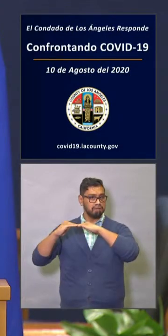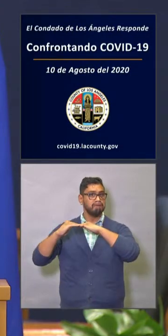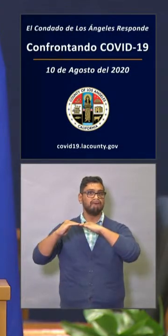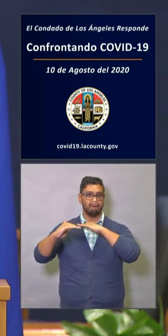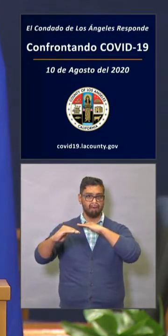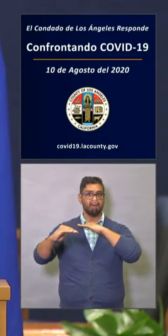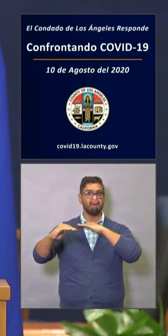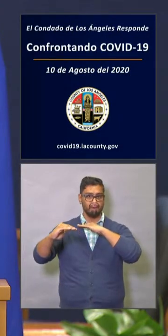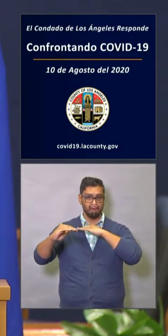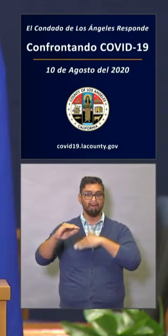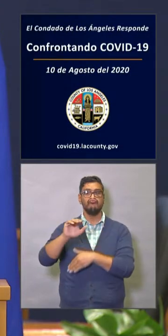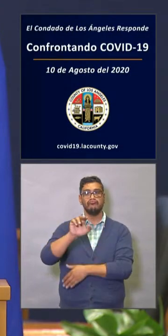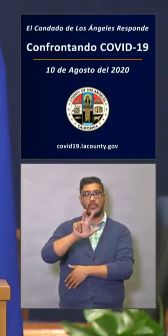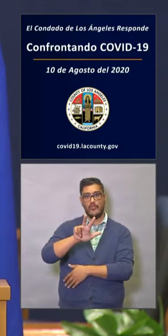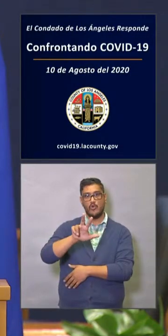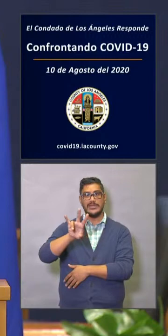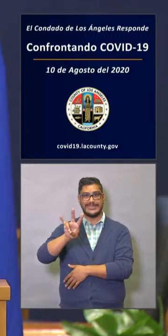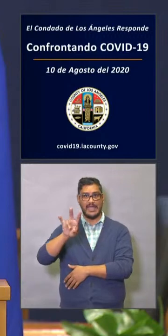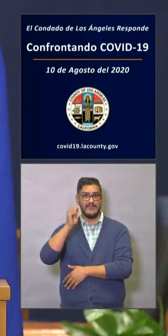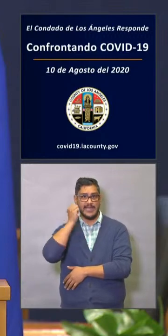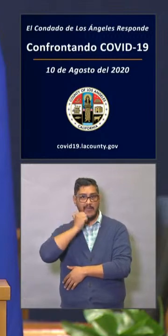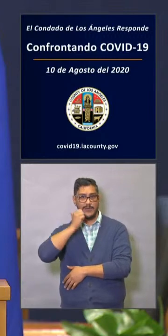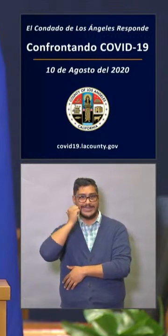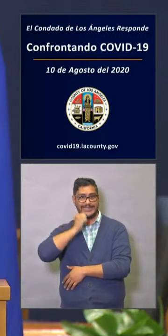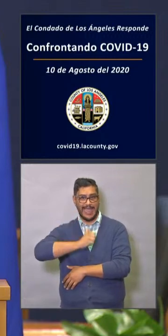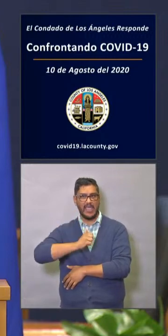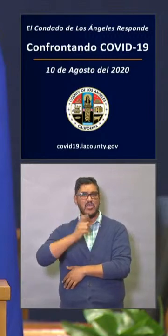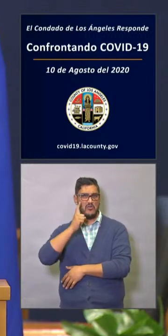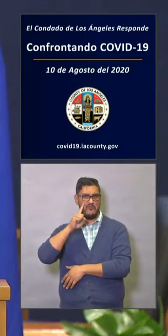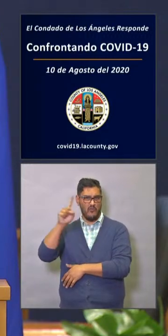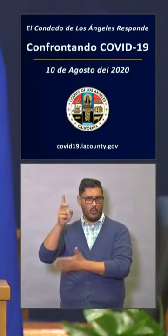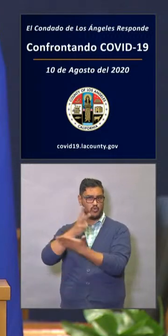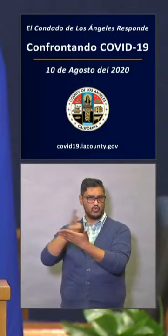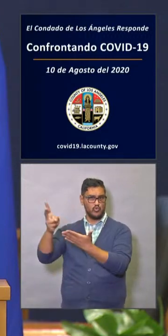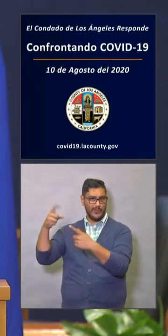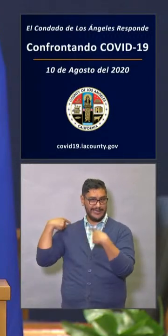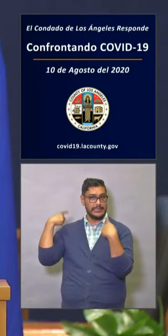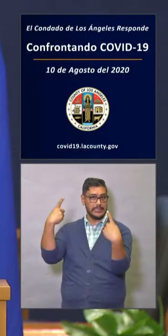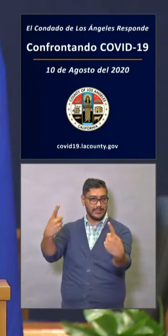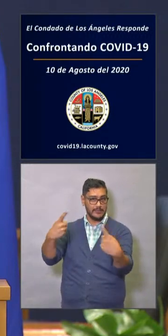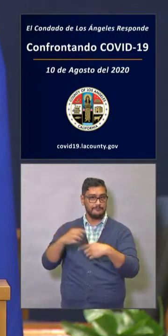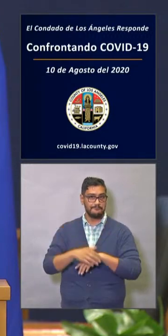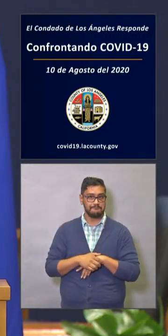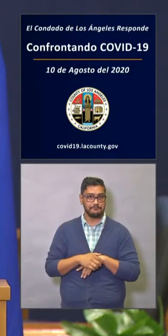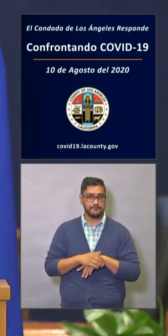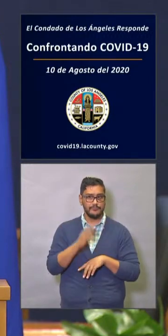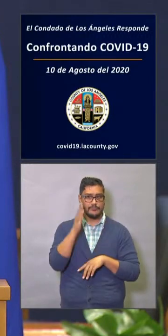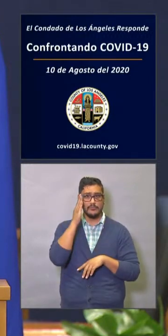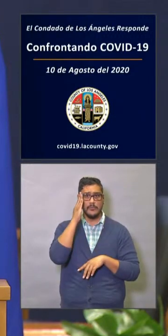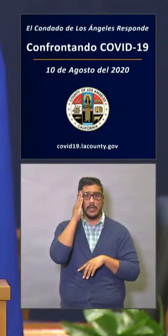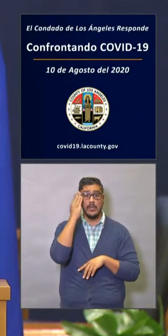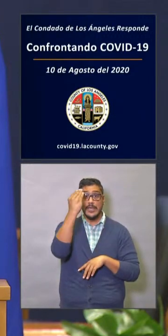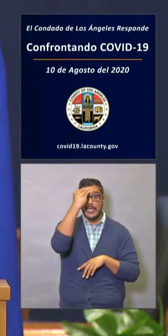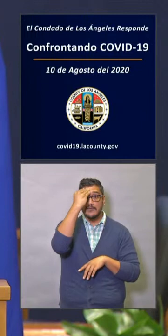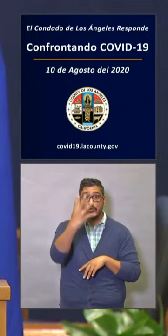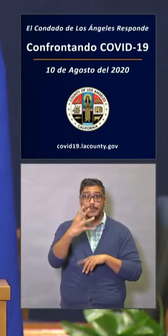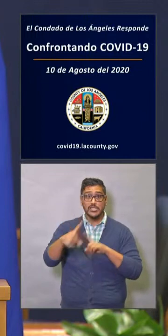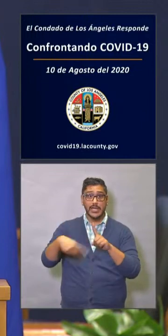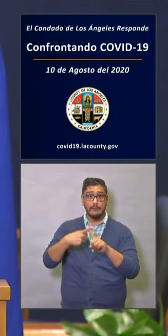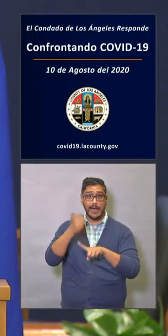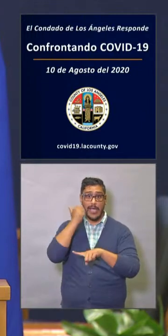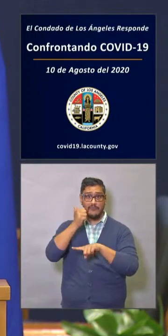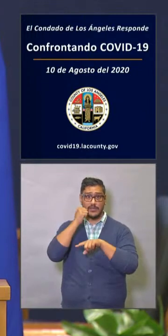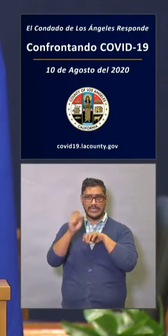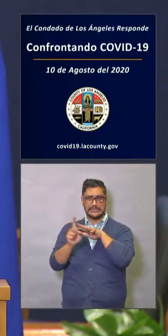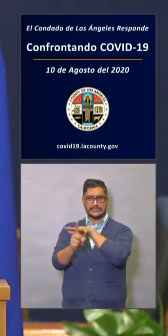un promedio de 37 por día durante las últimas 2 semanas. Y aunque los datos sobre los casos diarios se